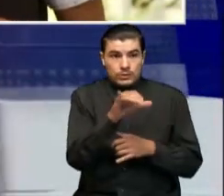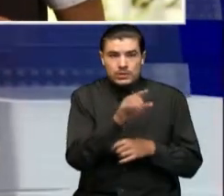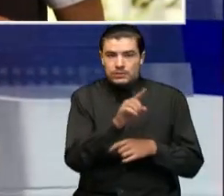noticias